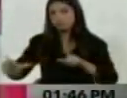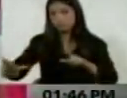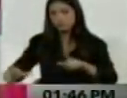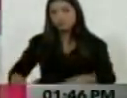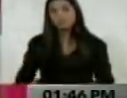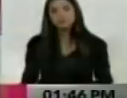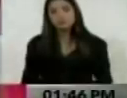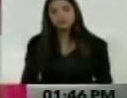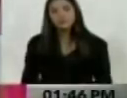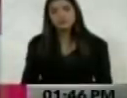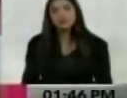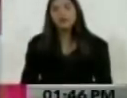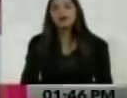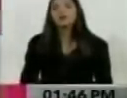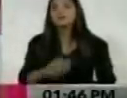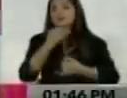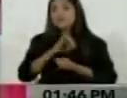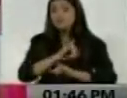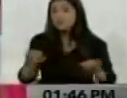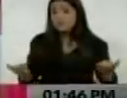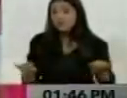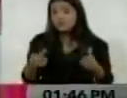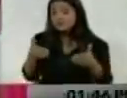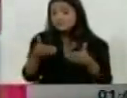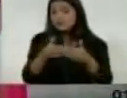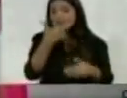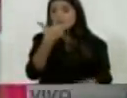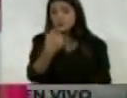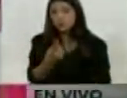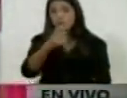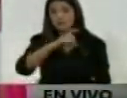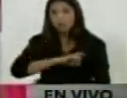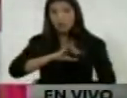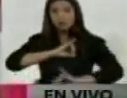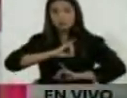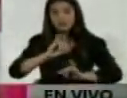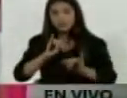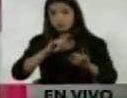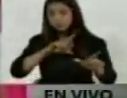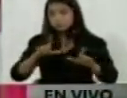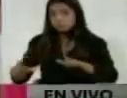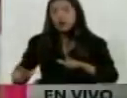Y al cierre del 31 de enero hemos logrado abarcar